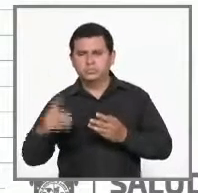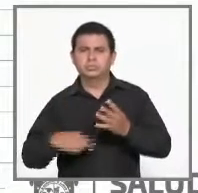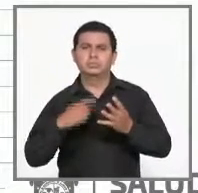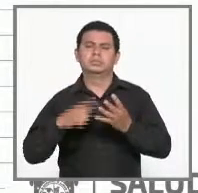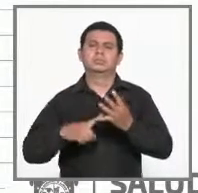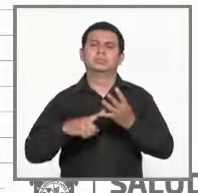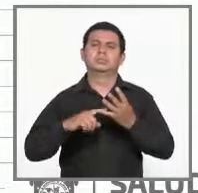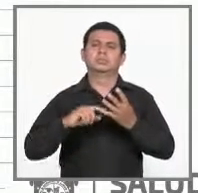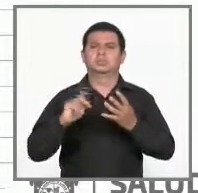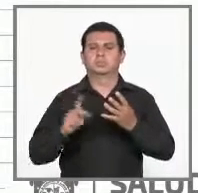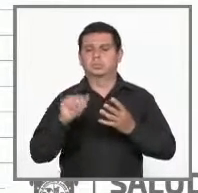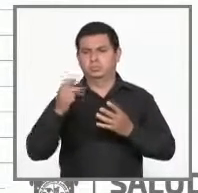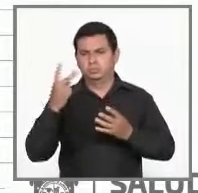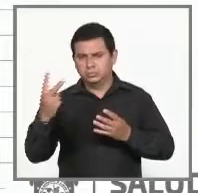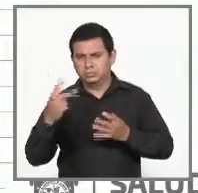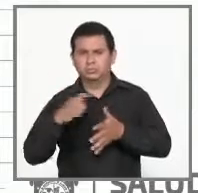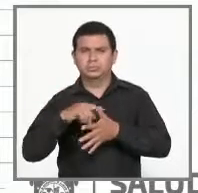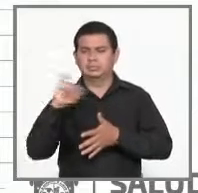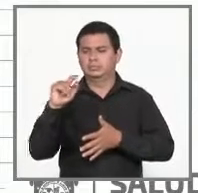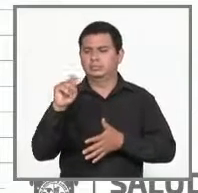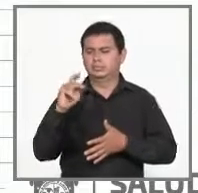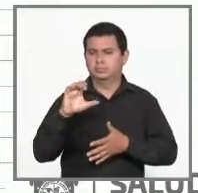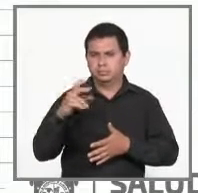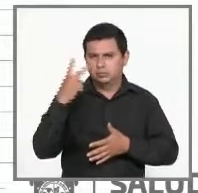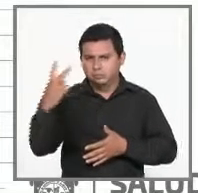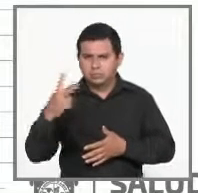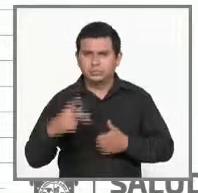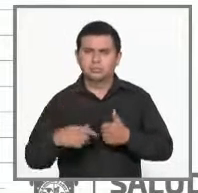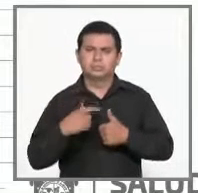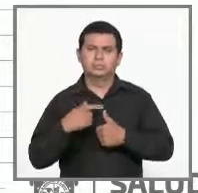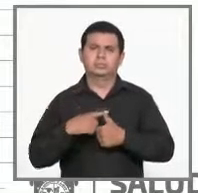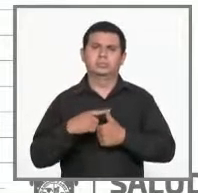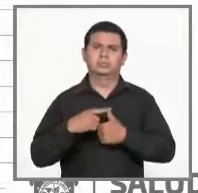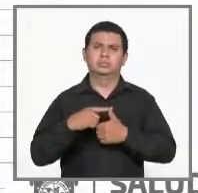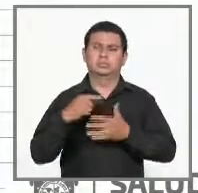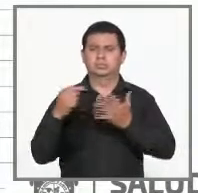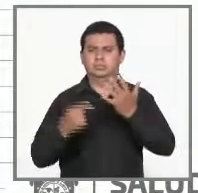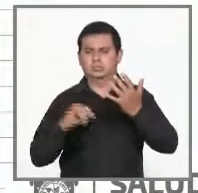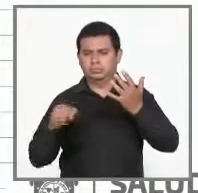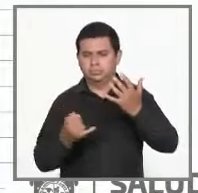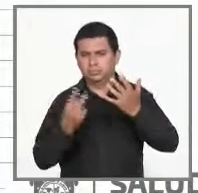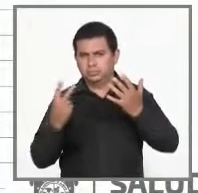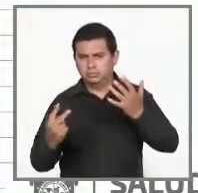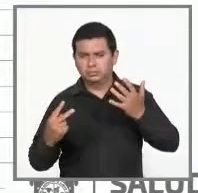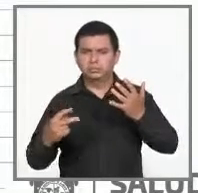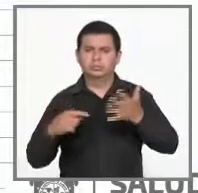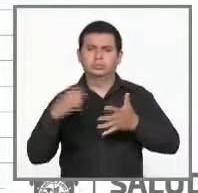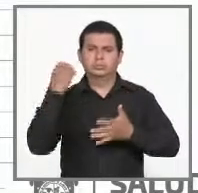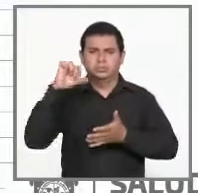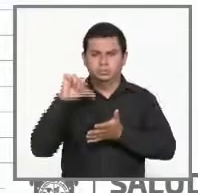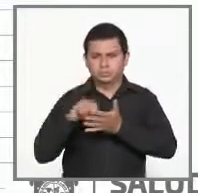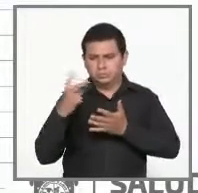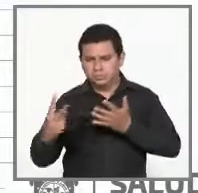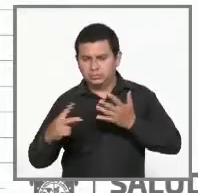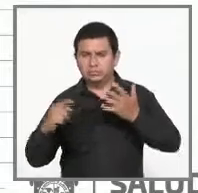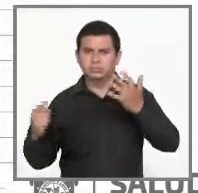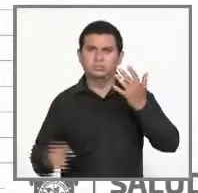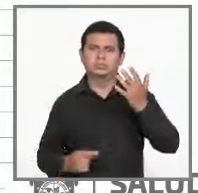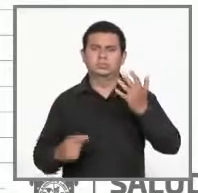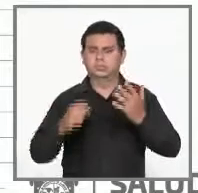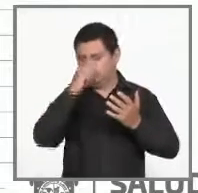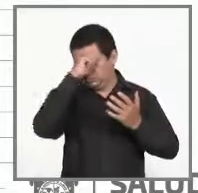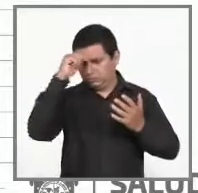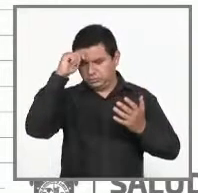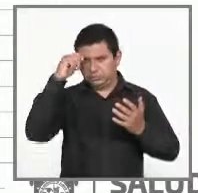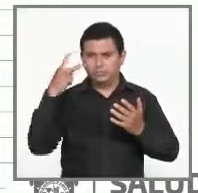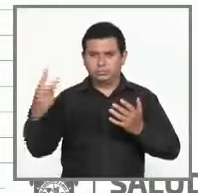2 ciudad ixtepec 2 juchitán de zaragoza 2 oaxaca de juárez 2 la columna